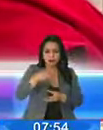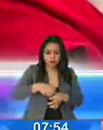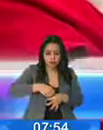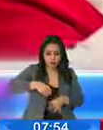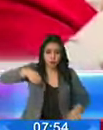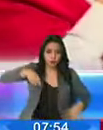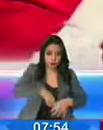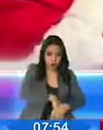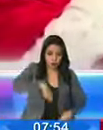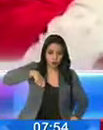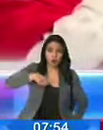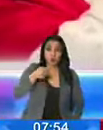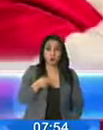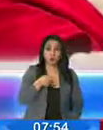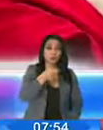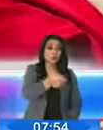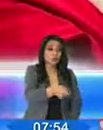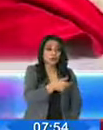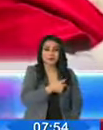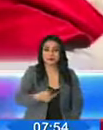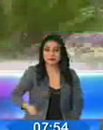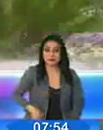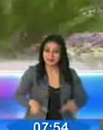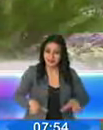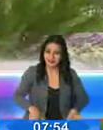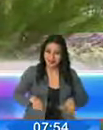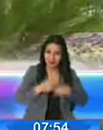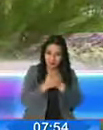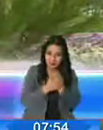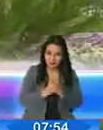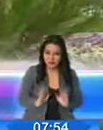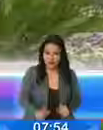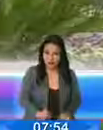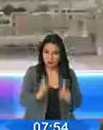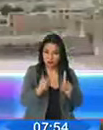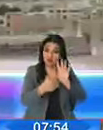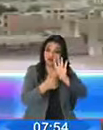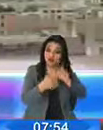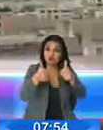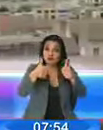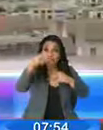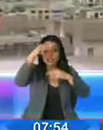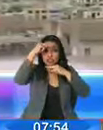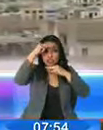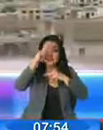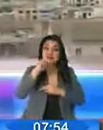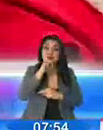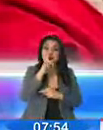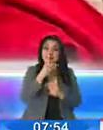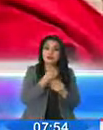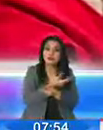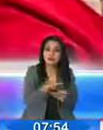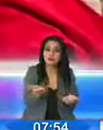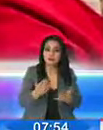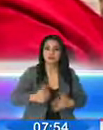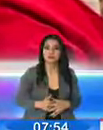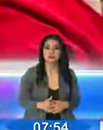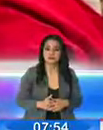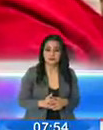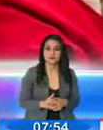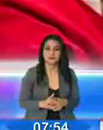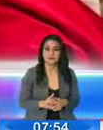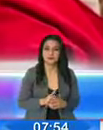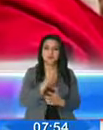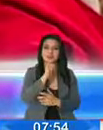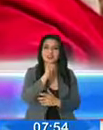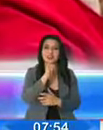Moreno, que aprovechando la oportunidad dio a conocer excelentes noticias para la Tacunga. Queridas y queridos